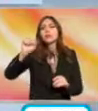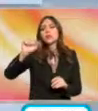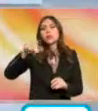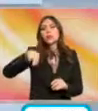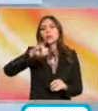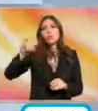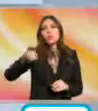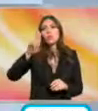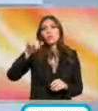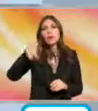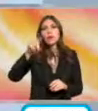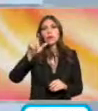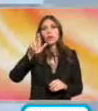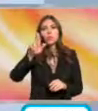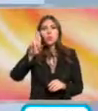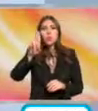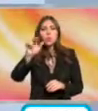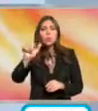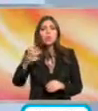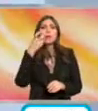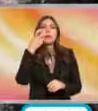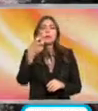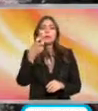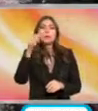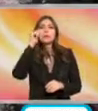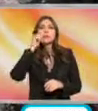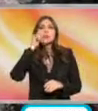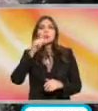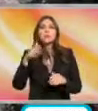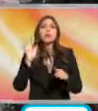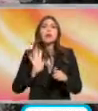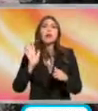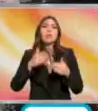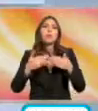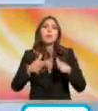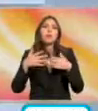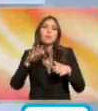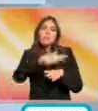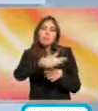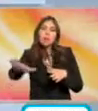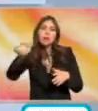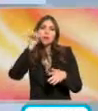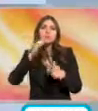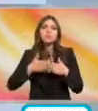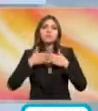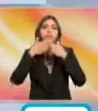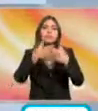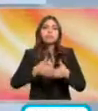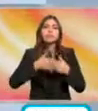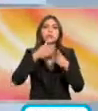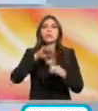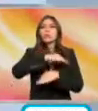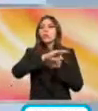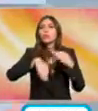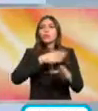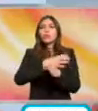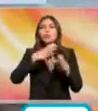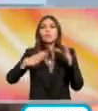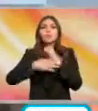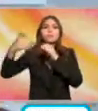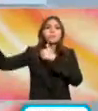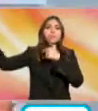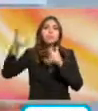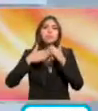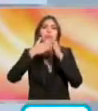ejemplo, ahí está la puerta donde salía toda la mercancía, y como sabemos que el famoso Lorencillo, o el pirata holandés,